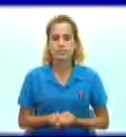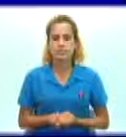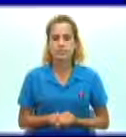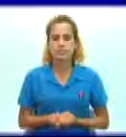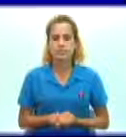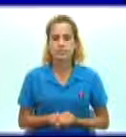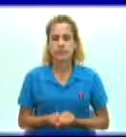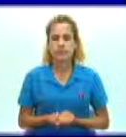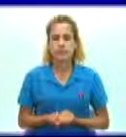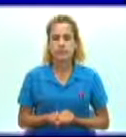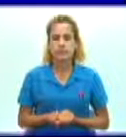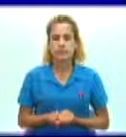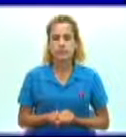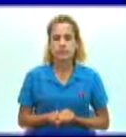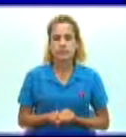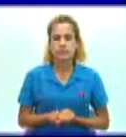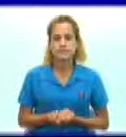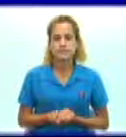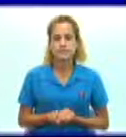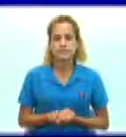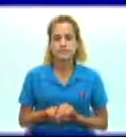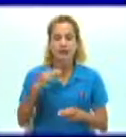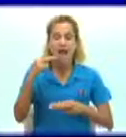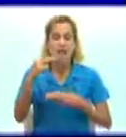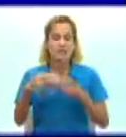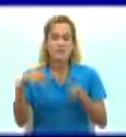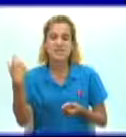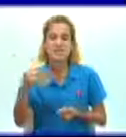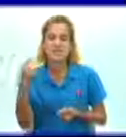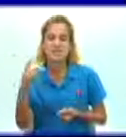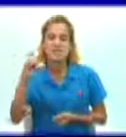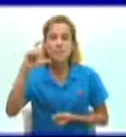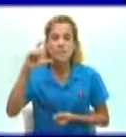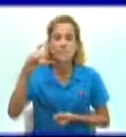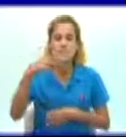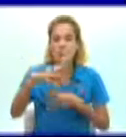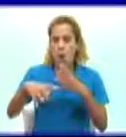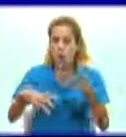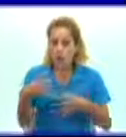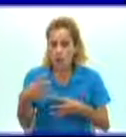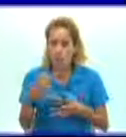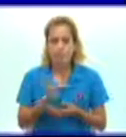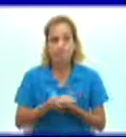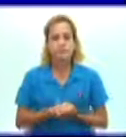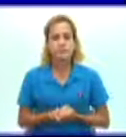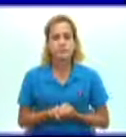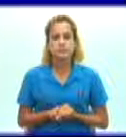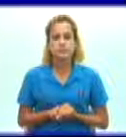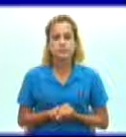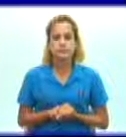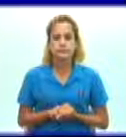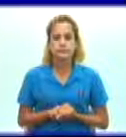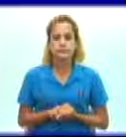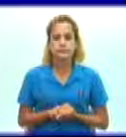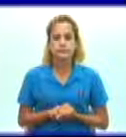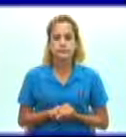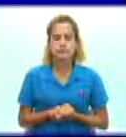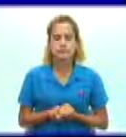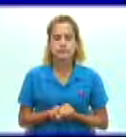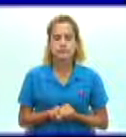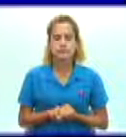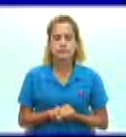vamos a también resolver ejercicios con texto matemático, simplemente esos contextos y